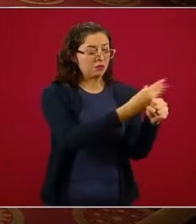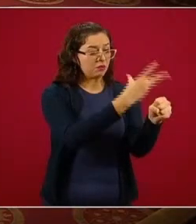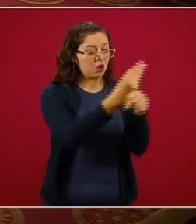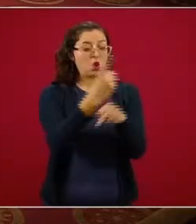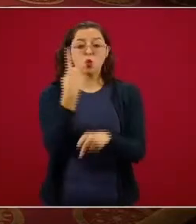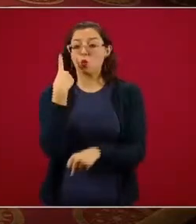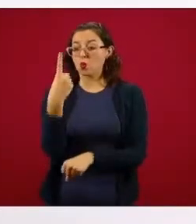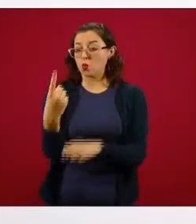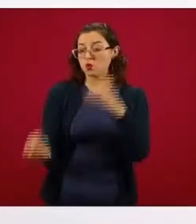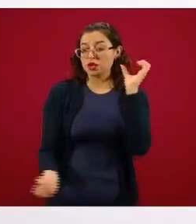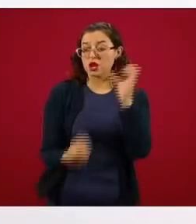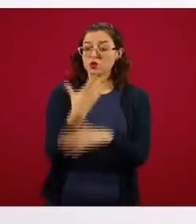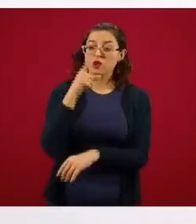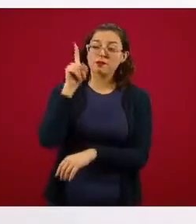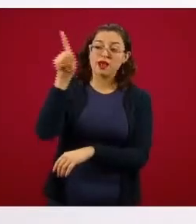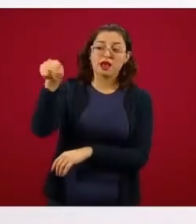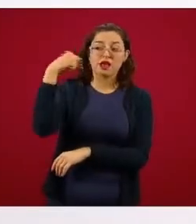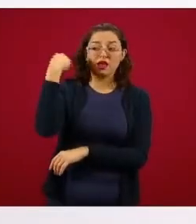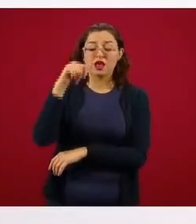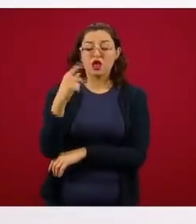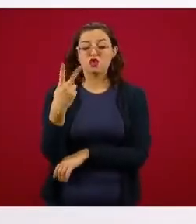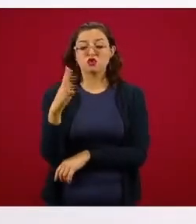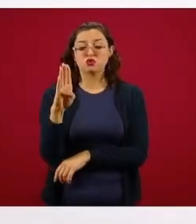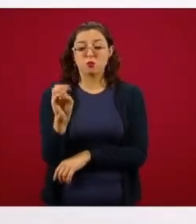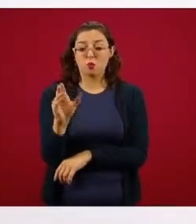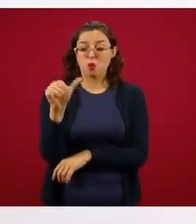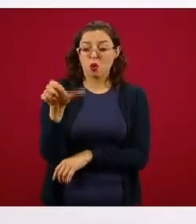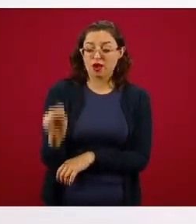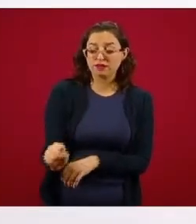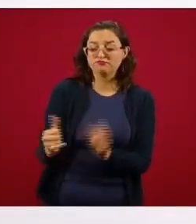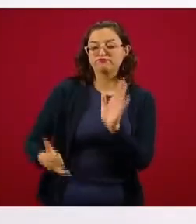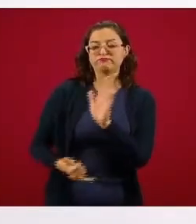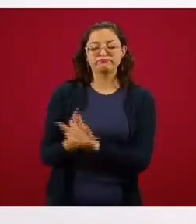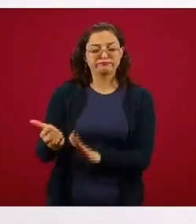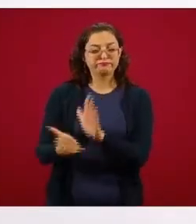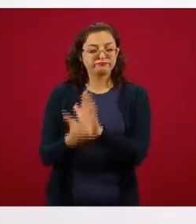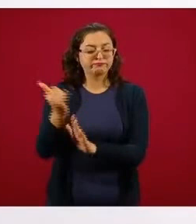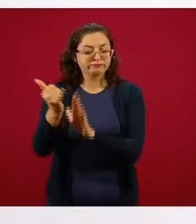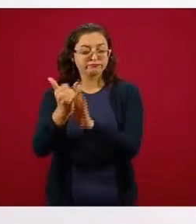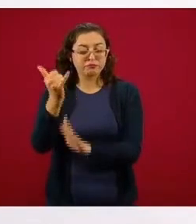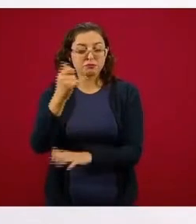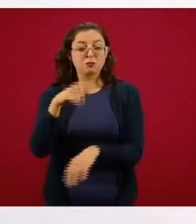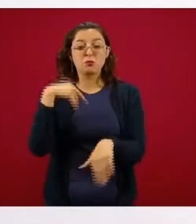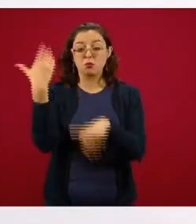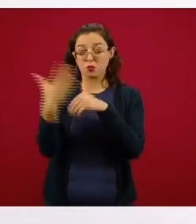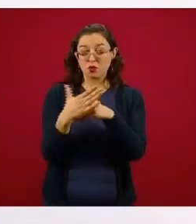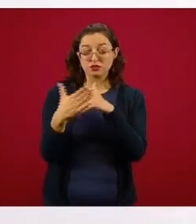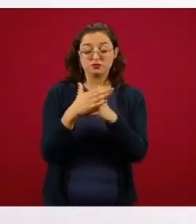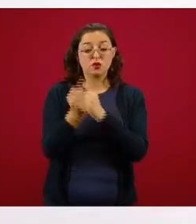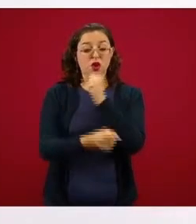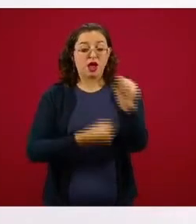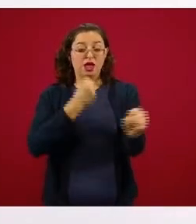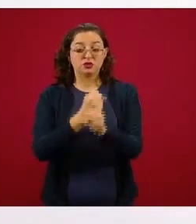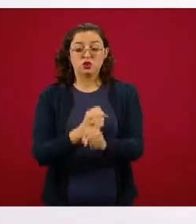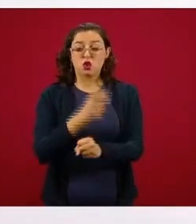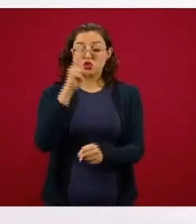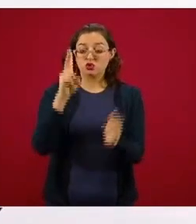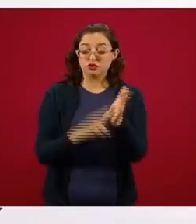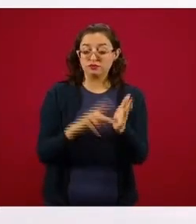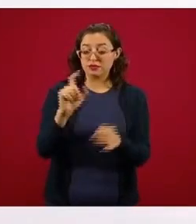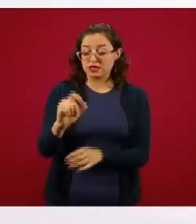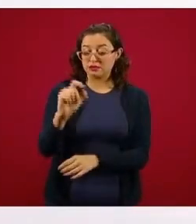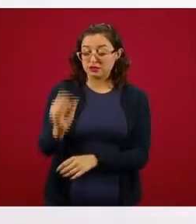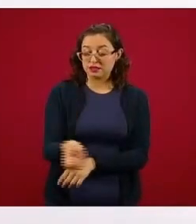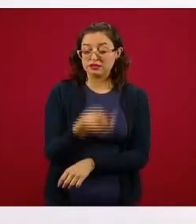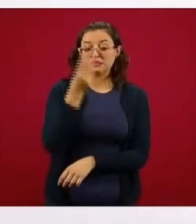una nueva en Dos Bocas, Paraíso, Tabasco, para que en 2023